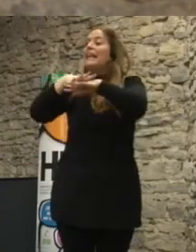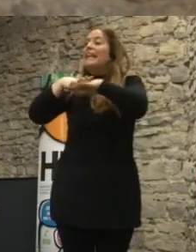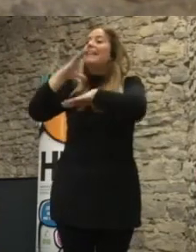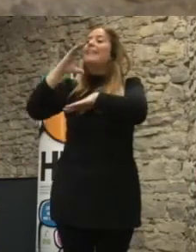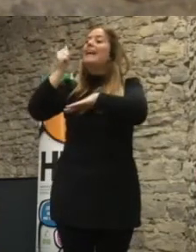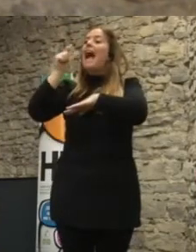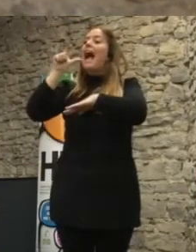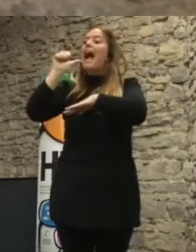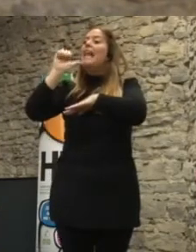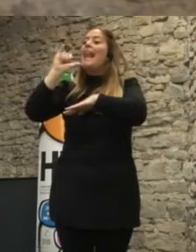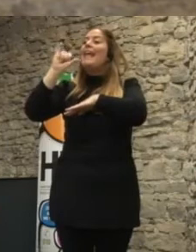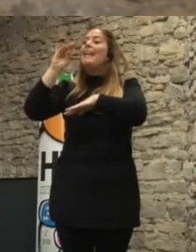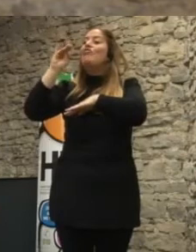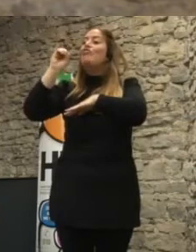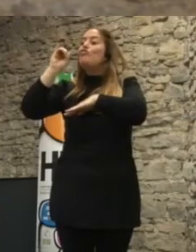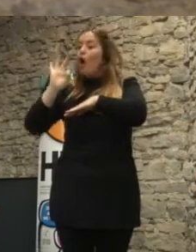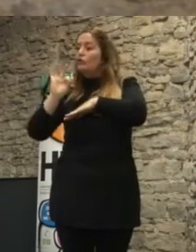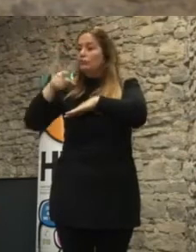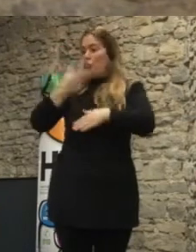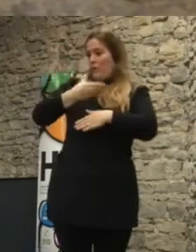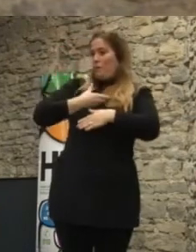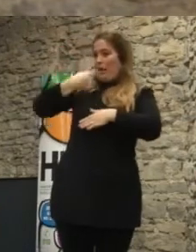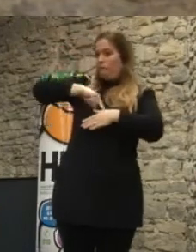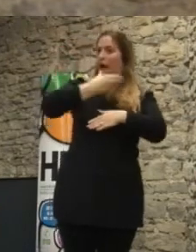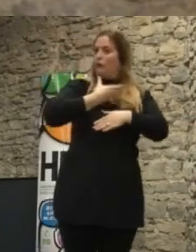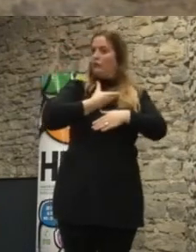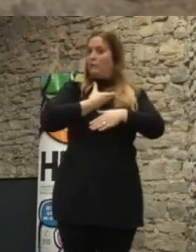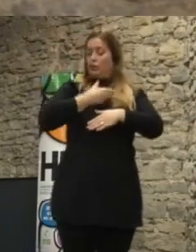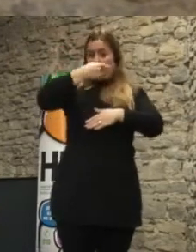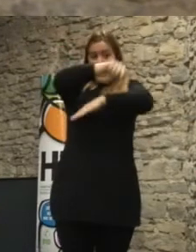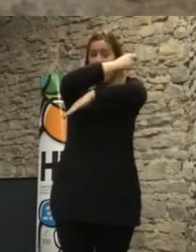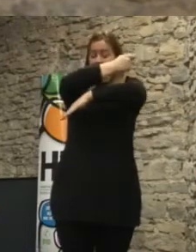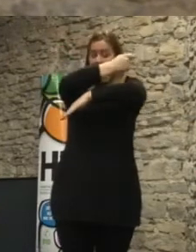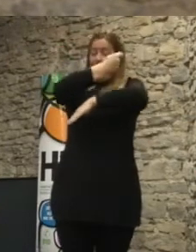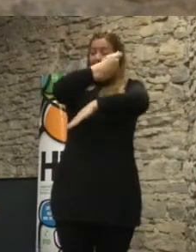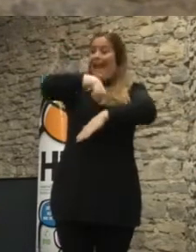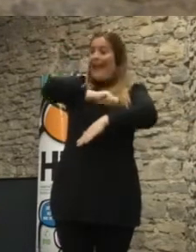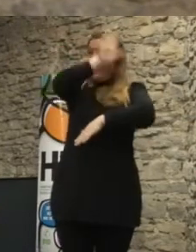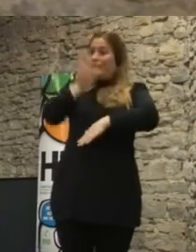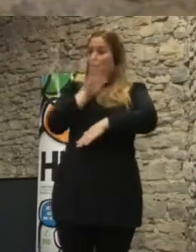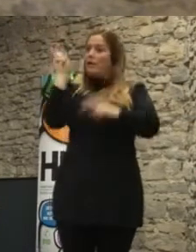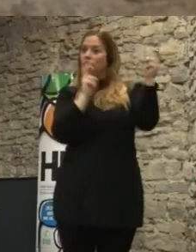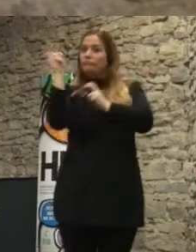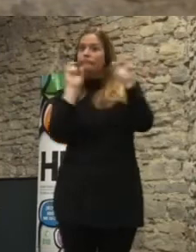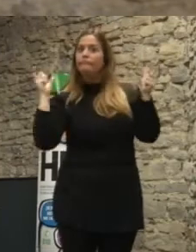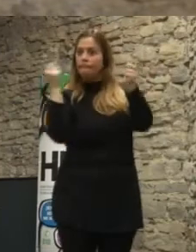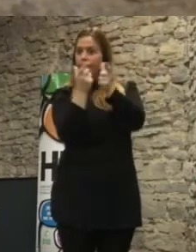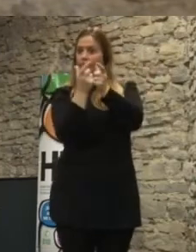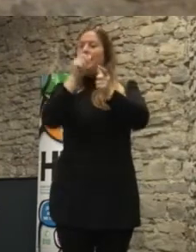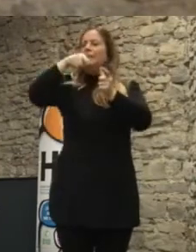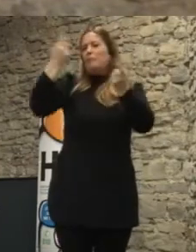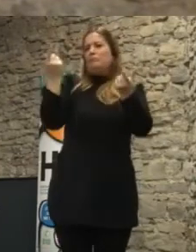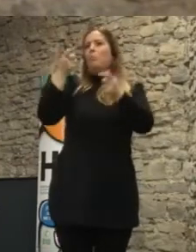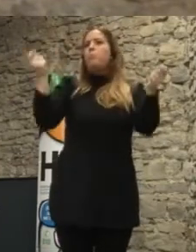red intermunicipal de la que formamos parte de distintos ayuntamientos del Estado. Y, bueno, qué decir de las